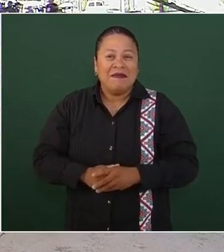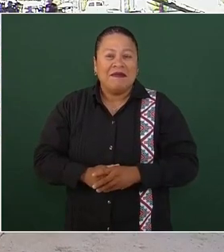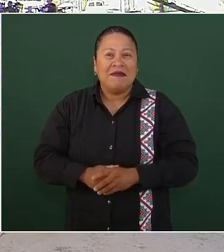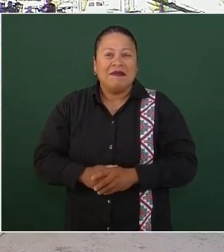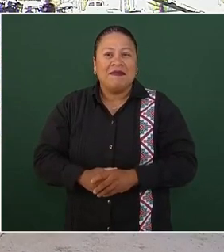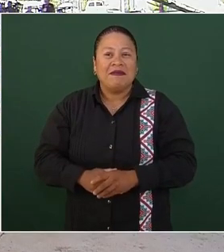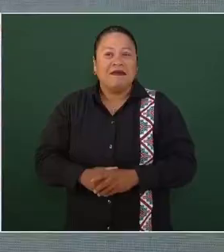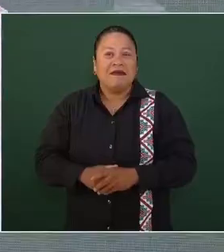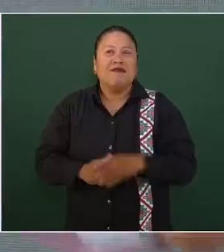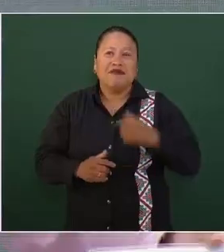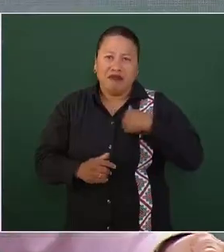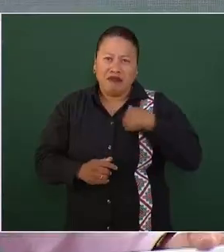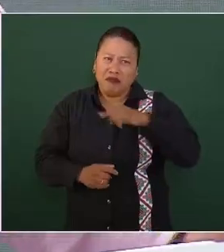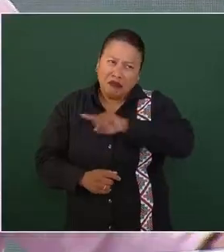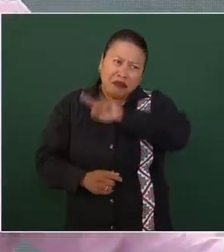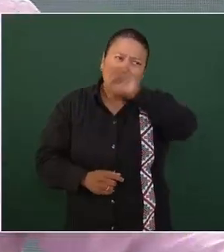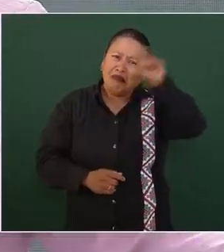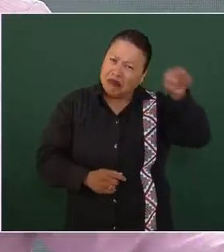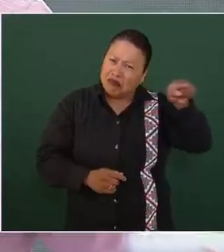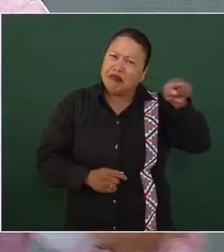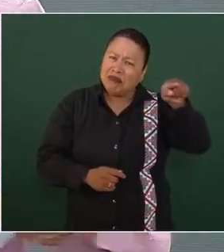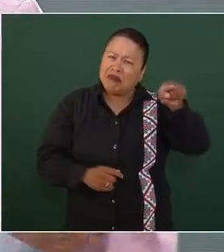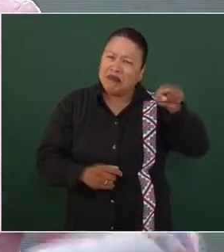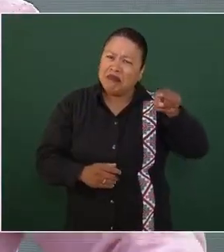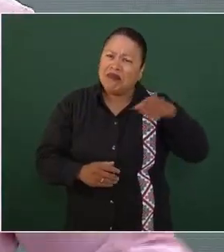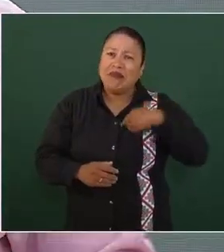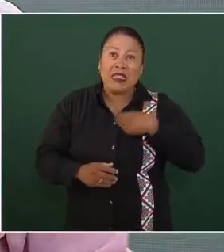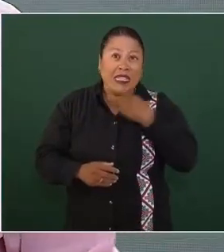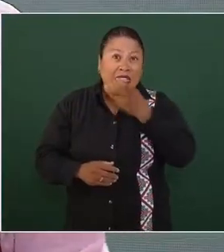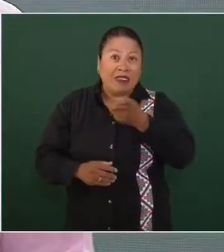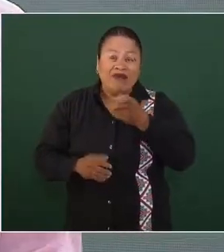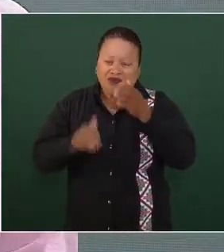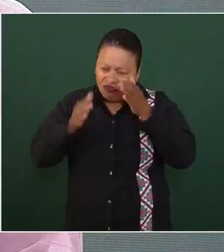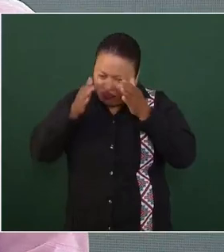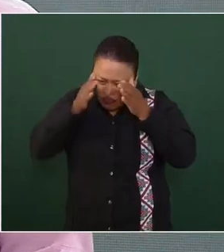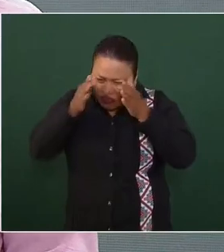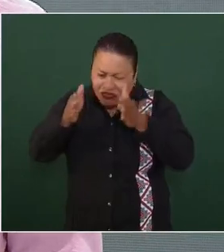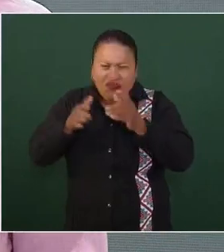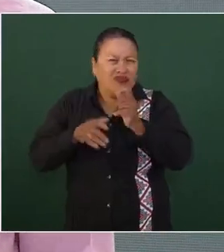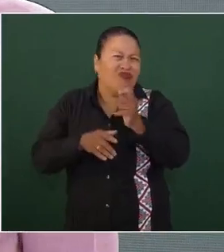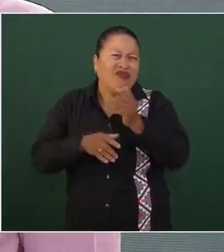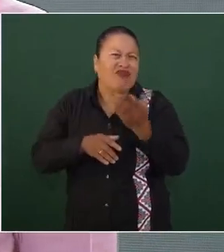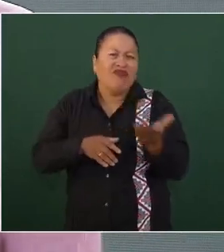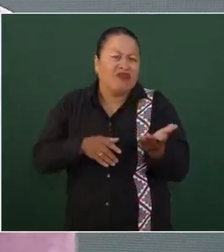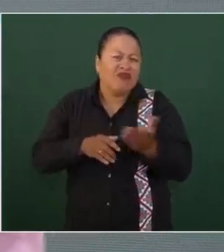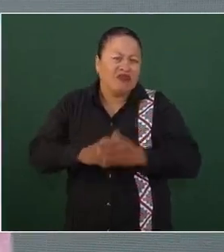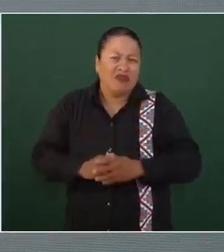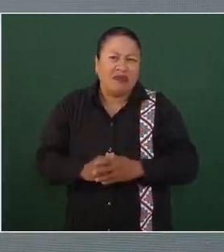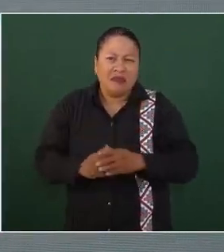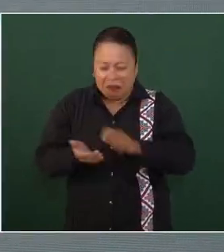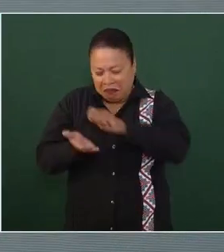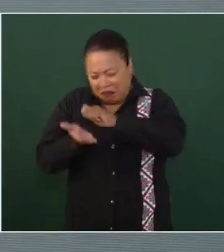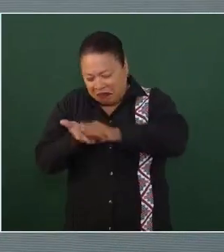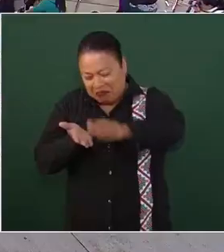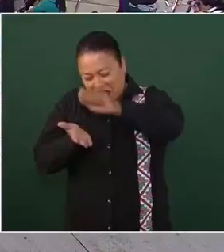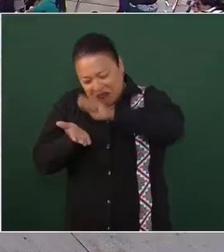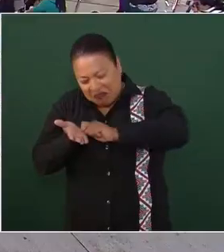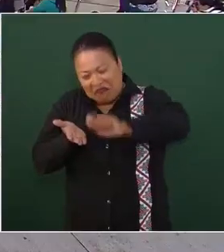y ahí voy a estar y me voy a dedicar a escribir